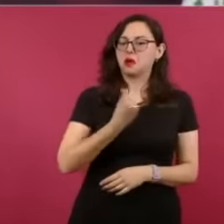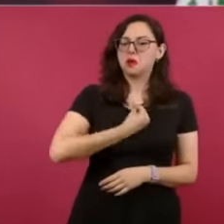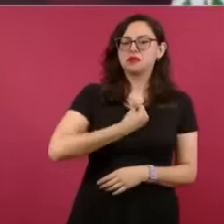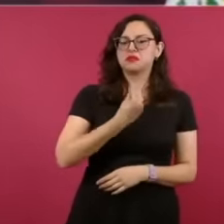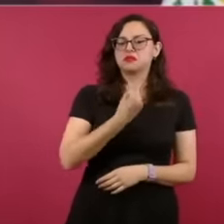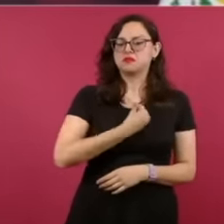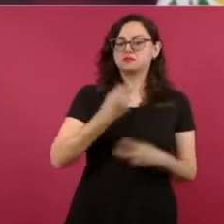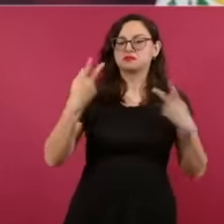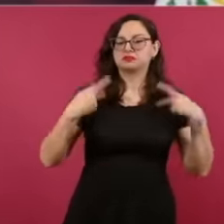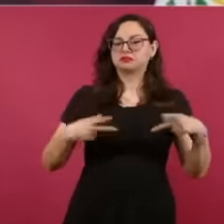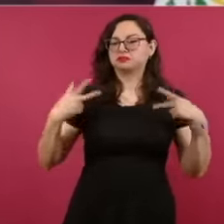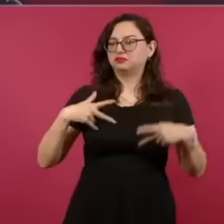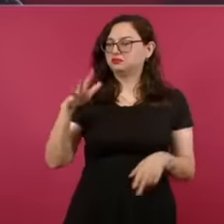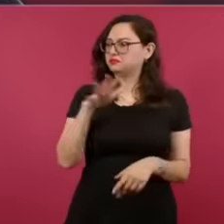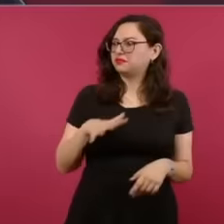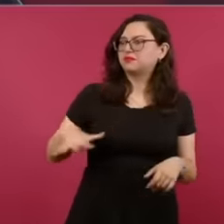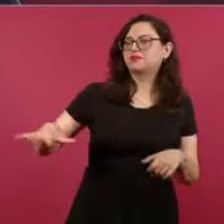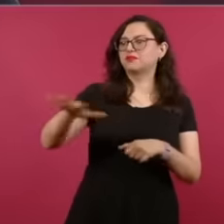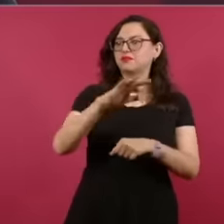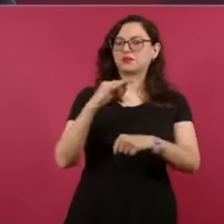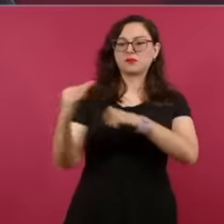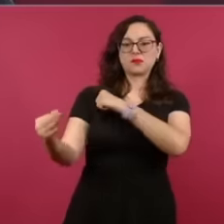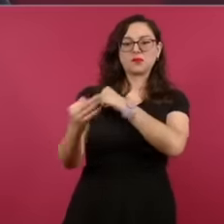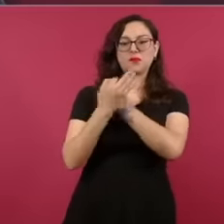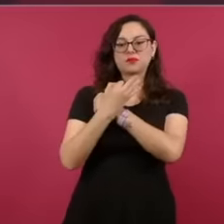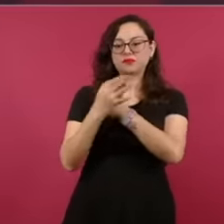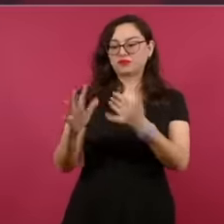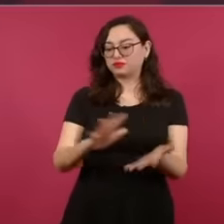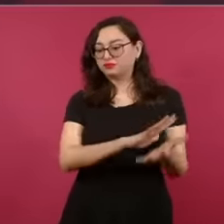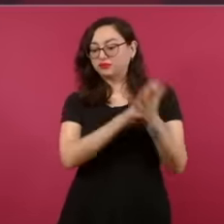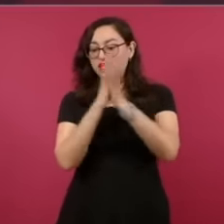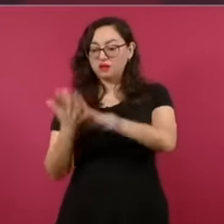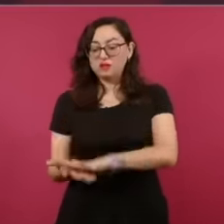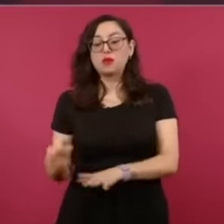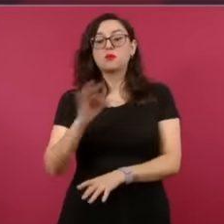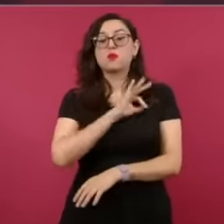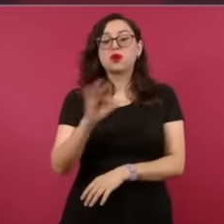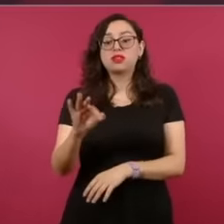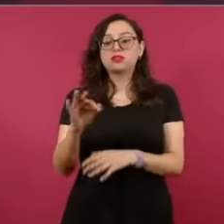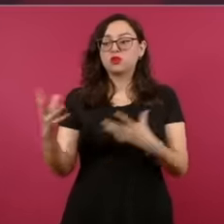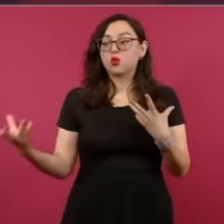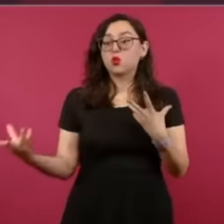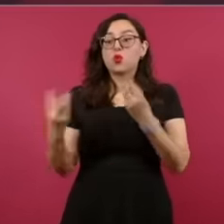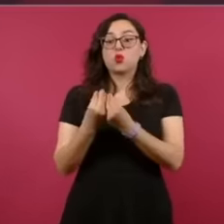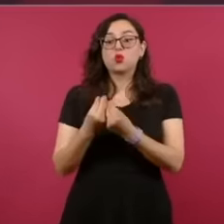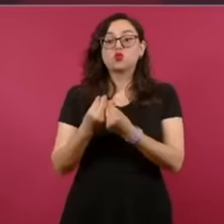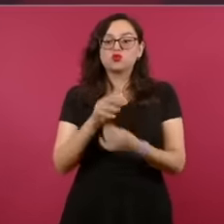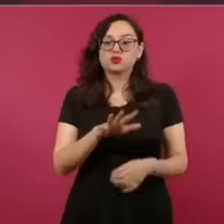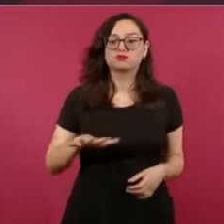con el apoyo de nuestro pueblo. El motor del cambio es el pueblo. Esa es otra